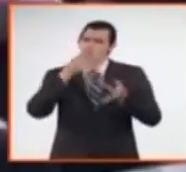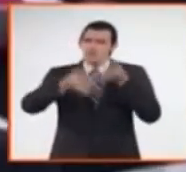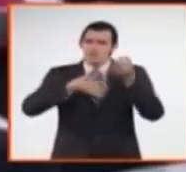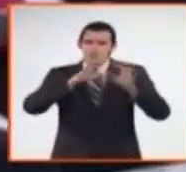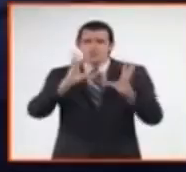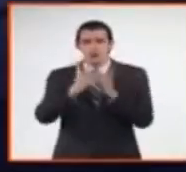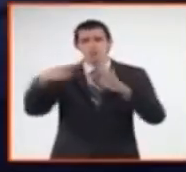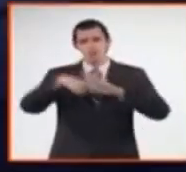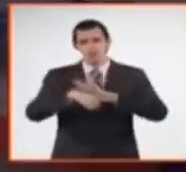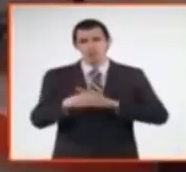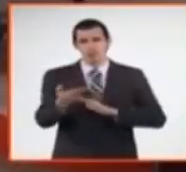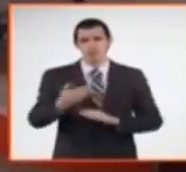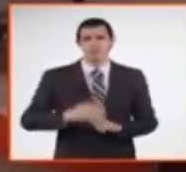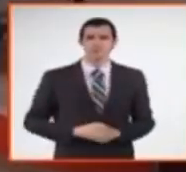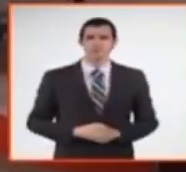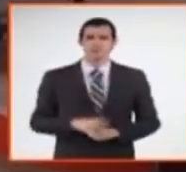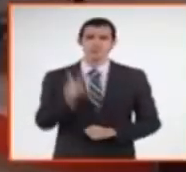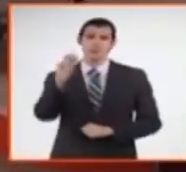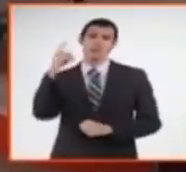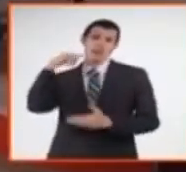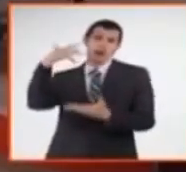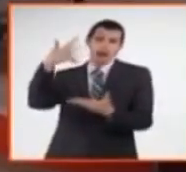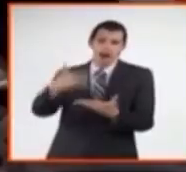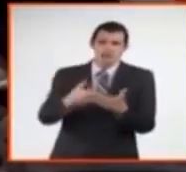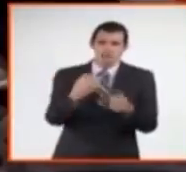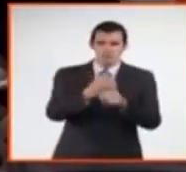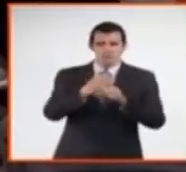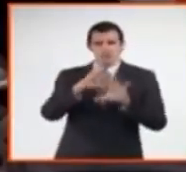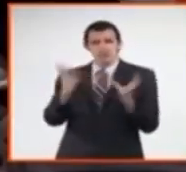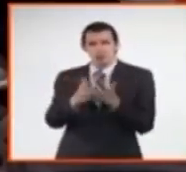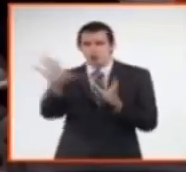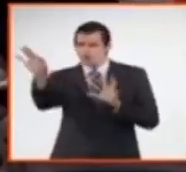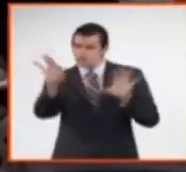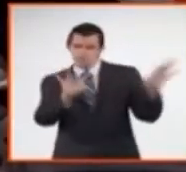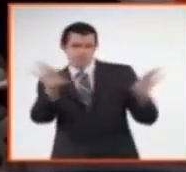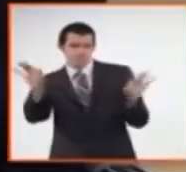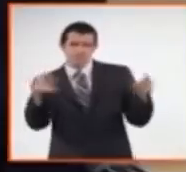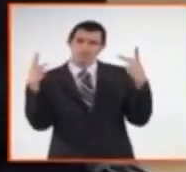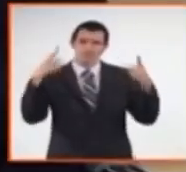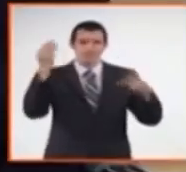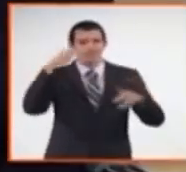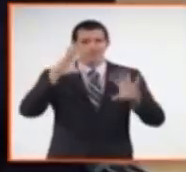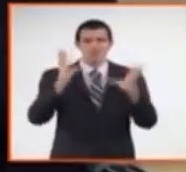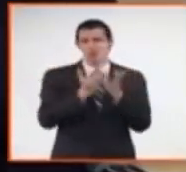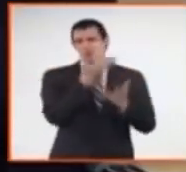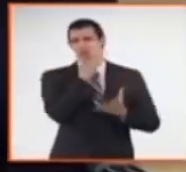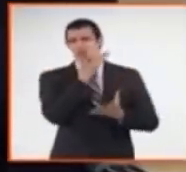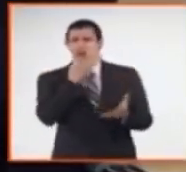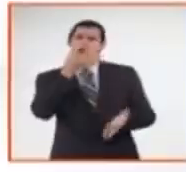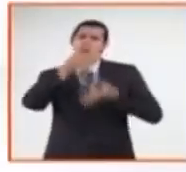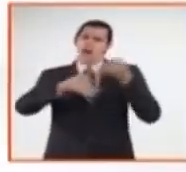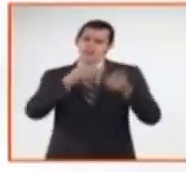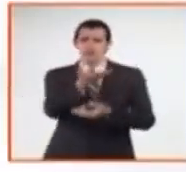más de 20 años con la participación de reconocidos analistas y personalidades